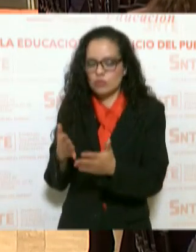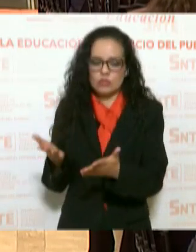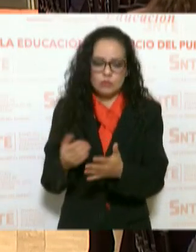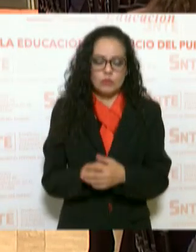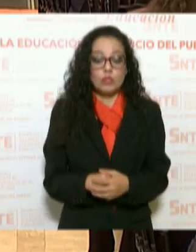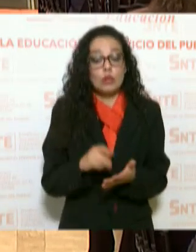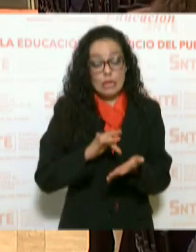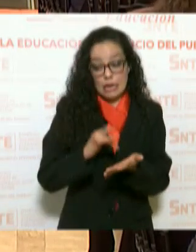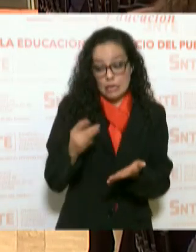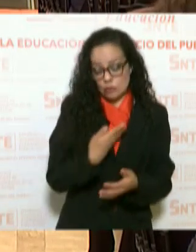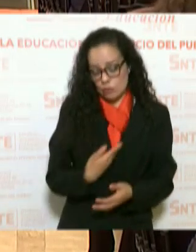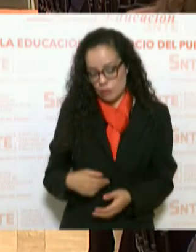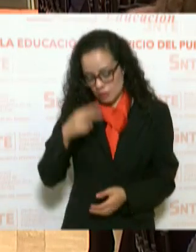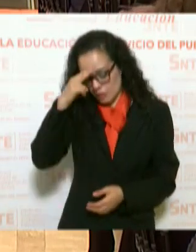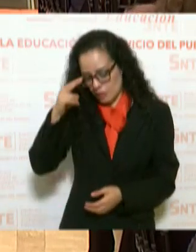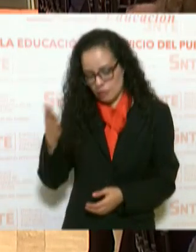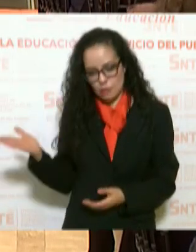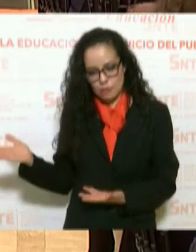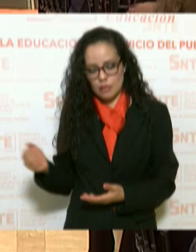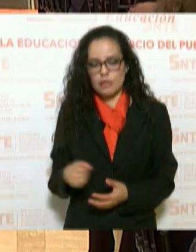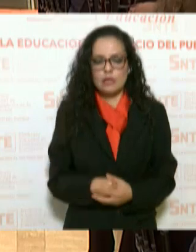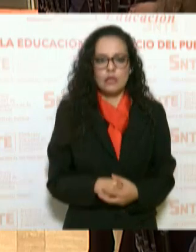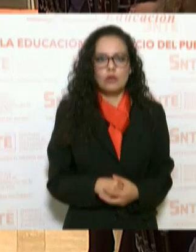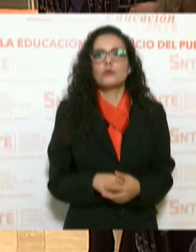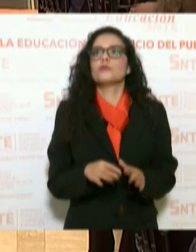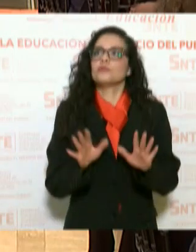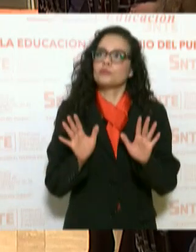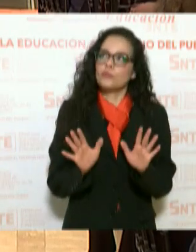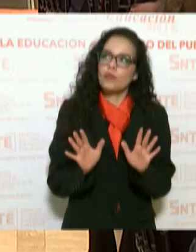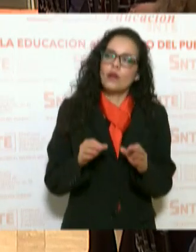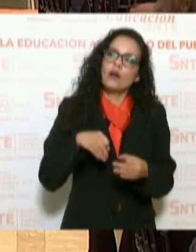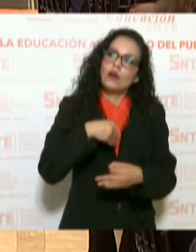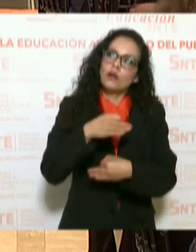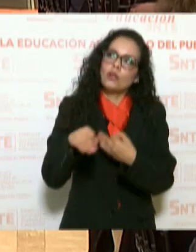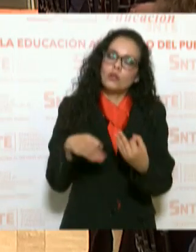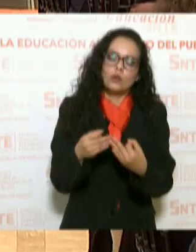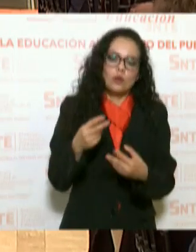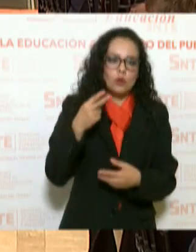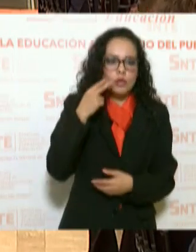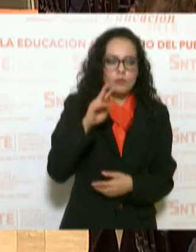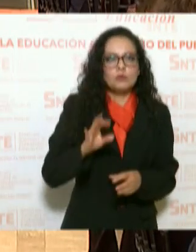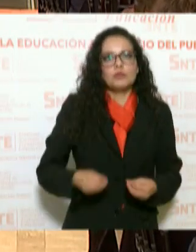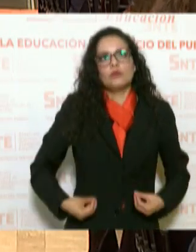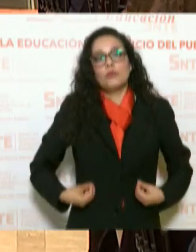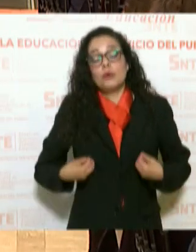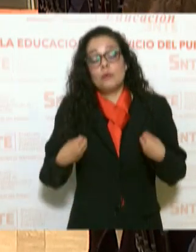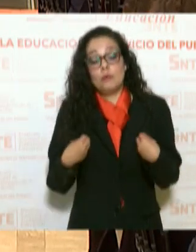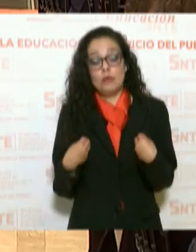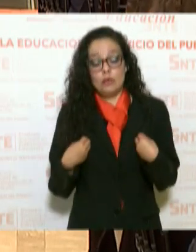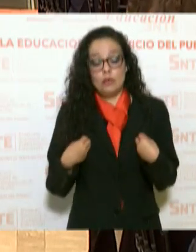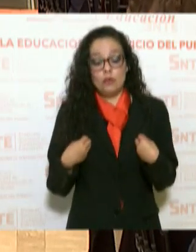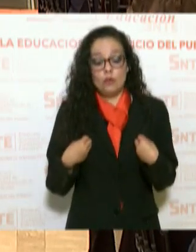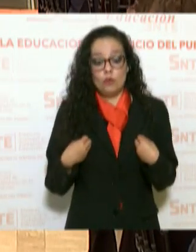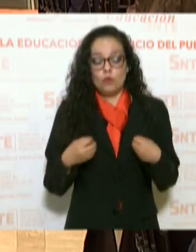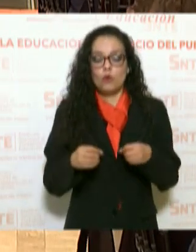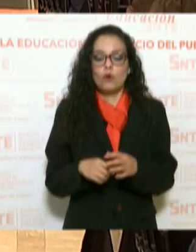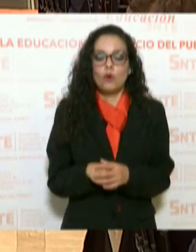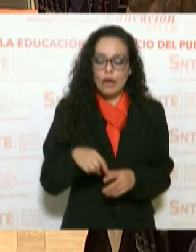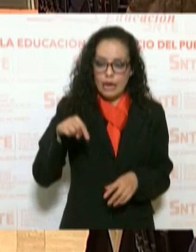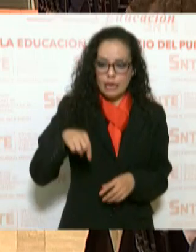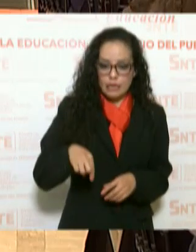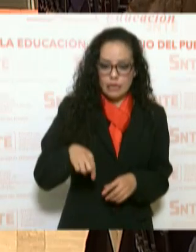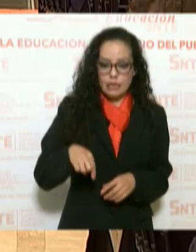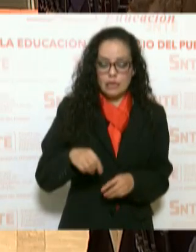Claro, todo lo que hemos visto en estos últimos 4 años, como dije, es la pandemia de COVID. Uno de los